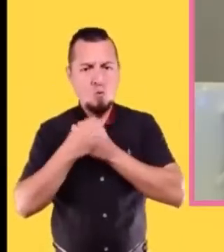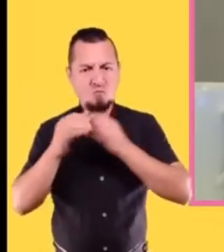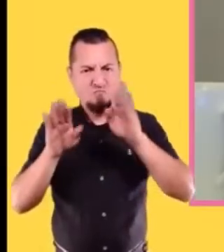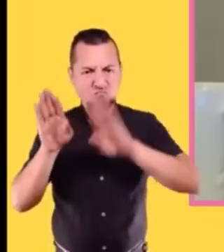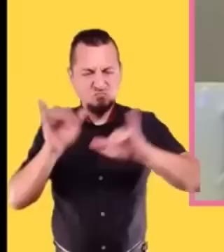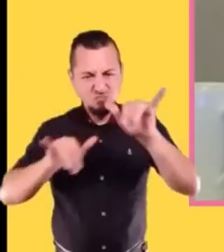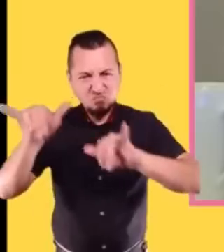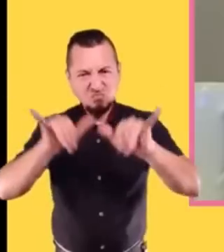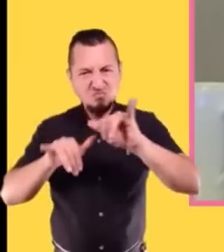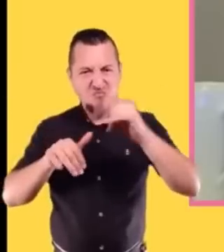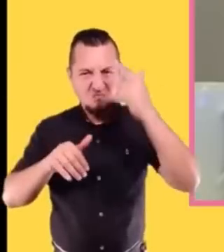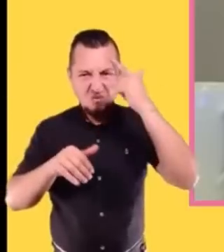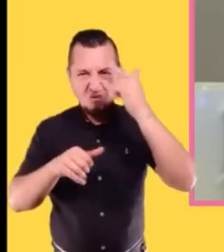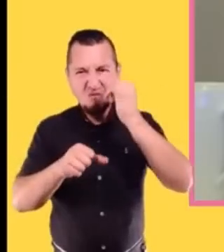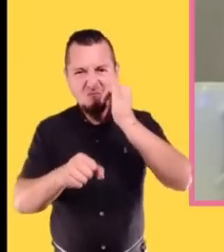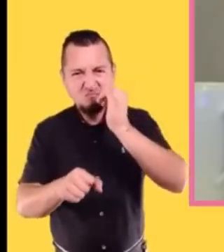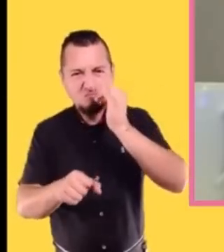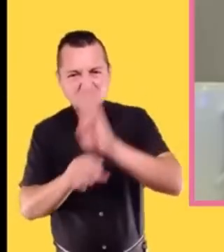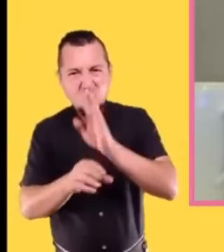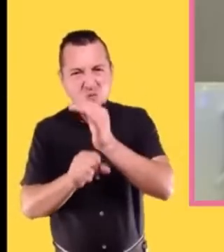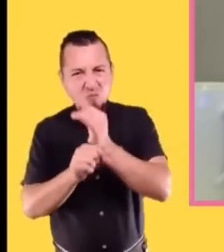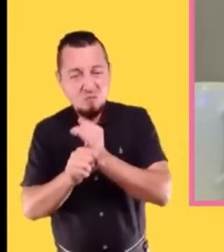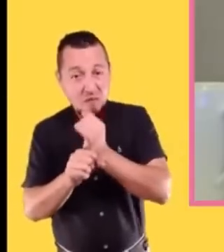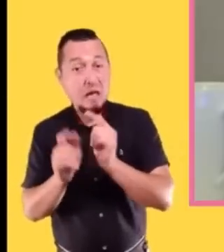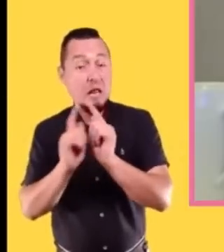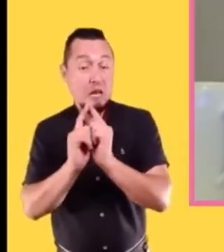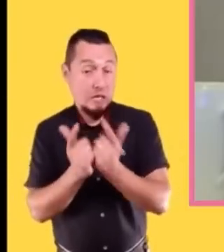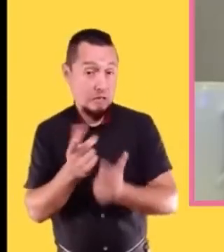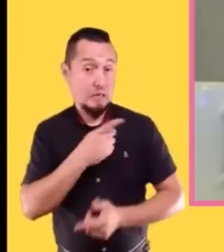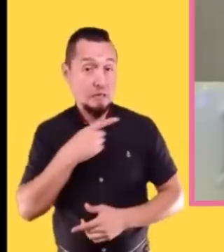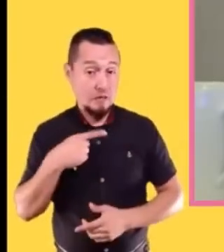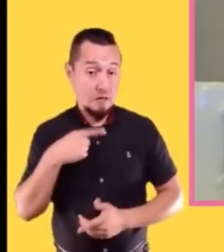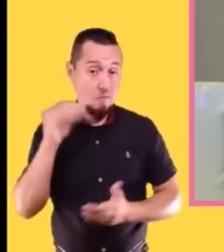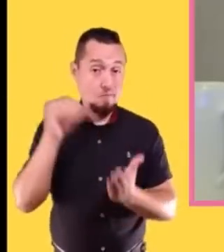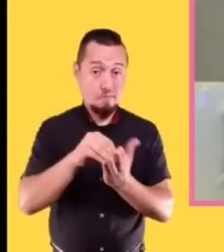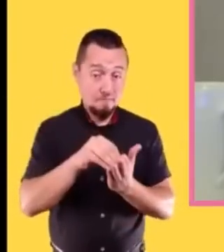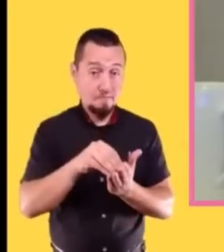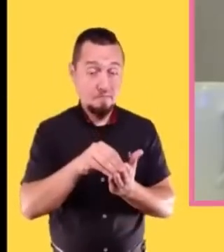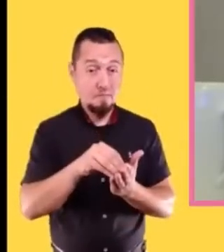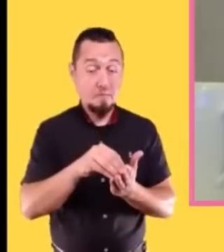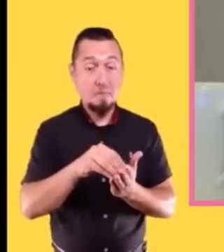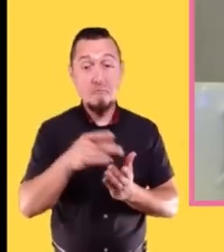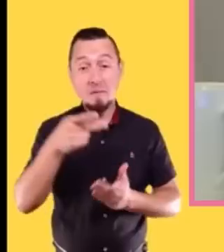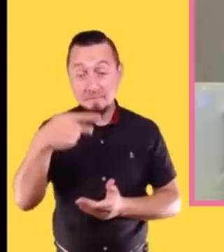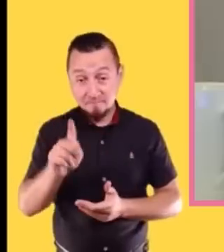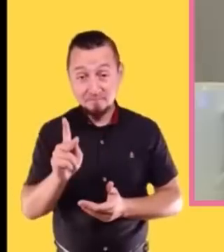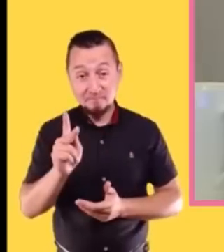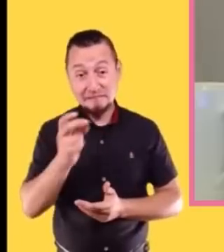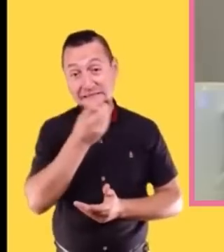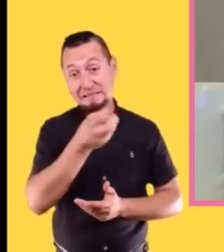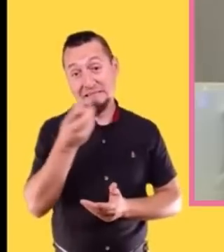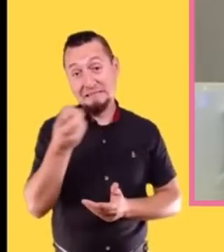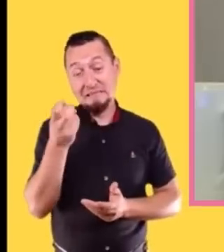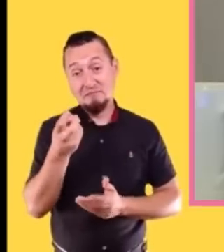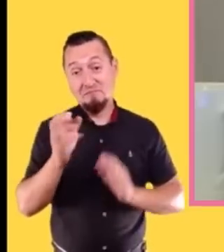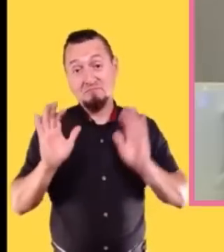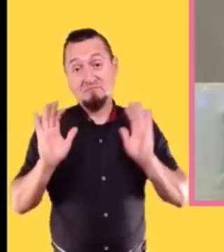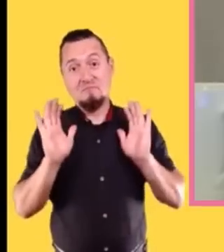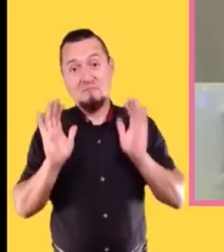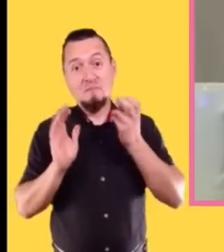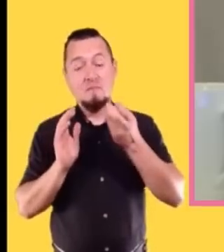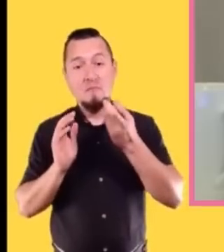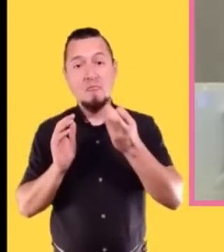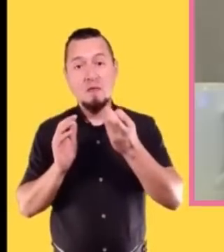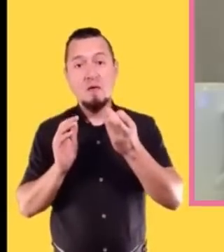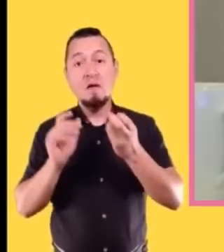deben de ser los libros de texto. Sin embargo, y ahí inicia el problema, la